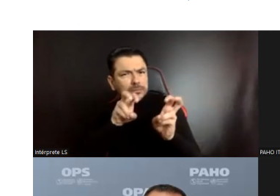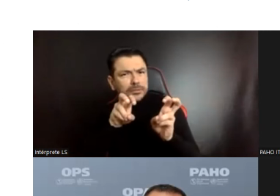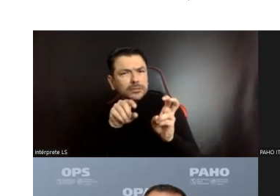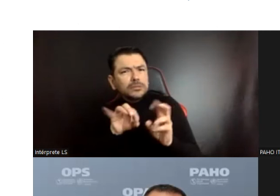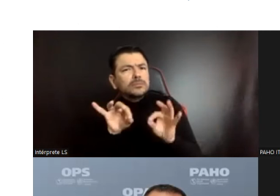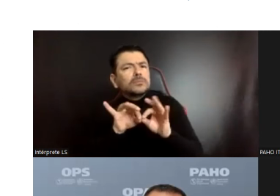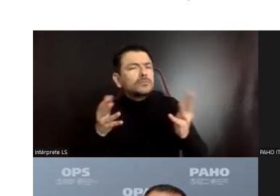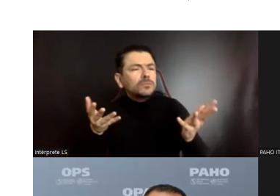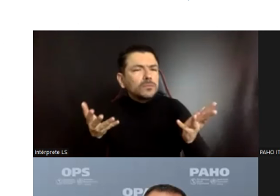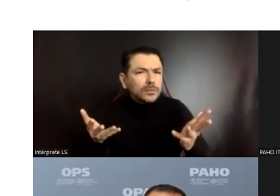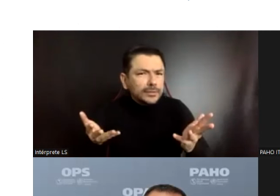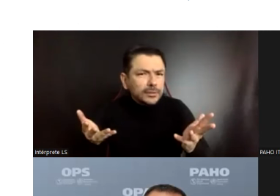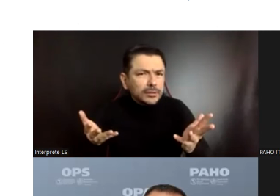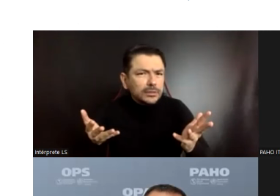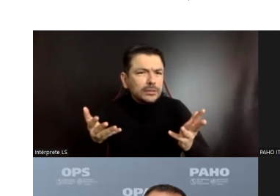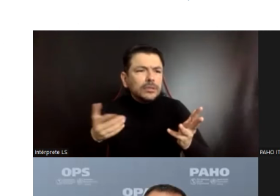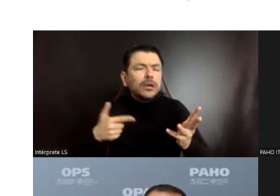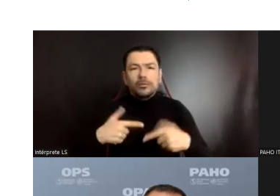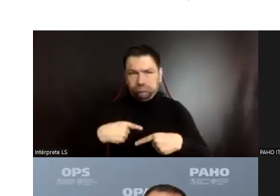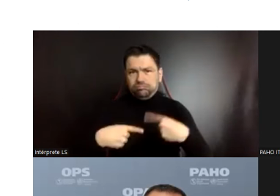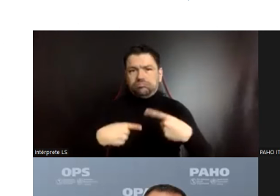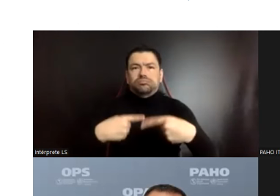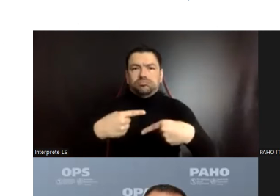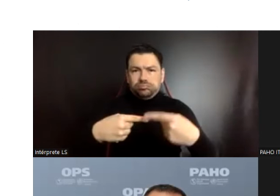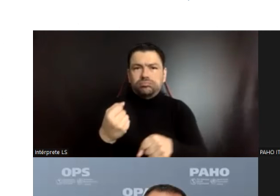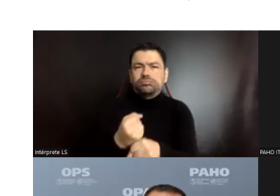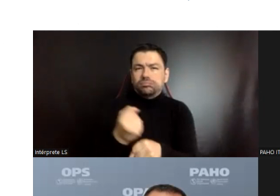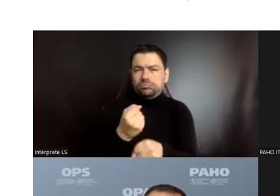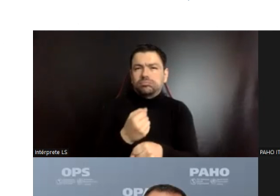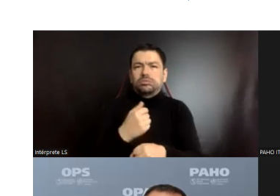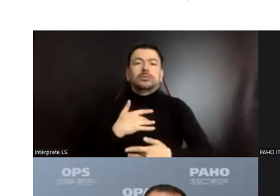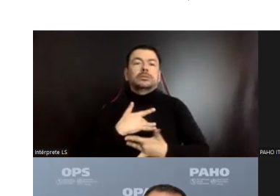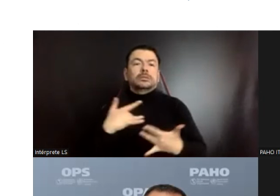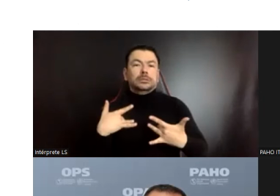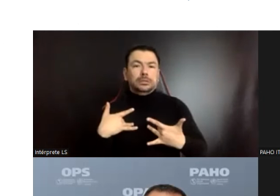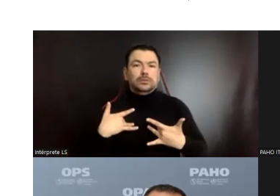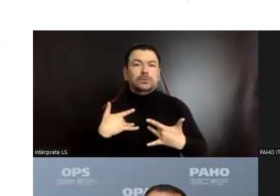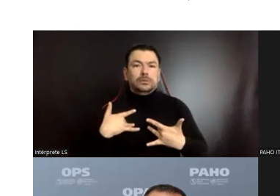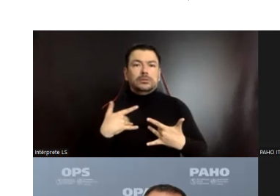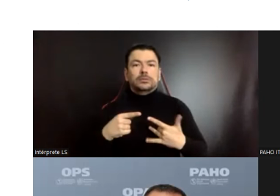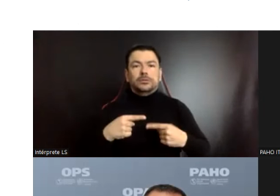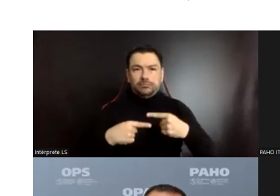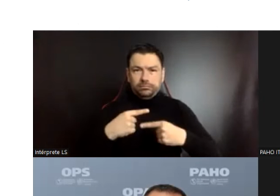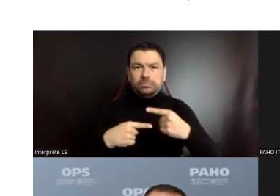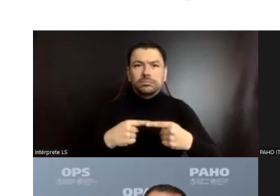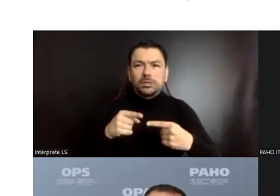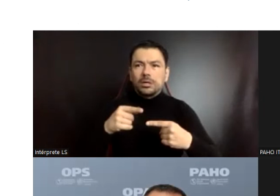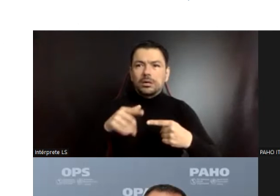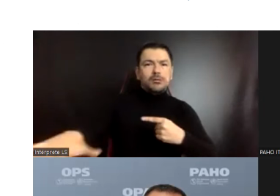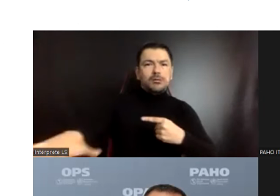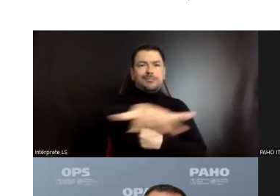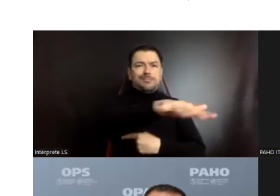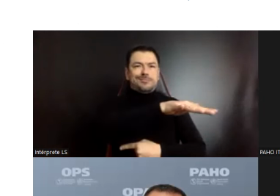resiliencia tanto en los temas de salud, sistemas de salud, pero también en el ambiente. Es excelente ver esto porque ya